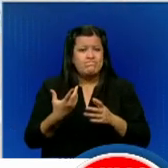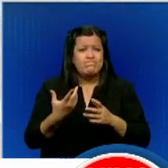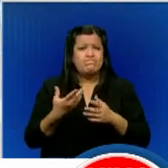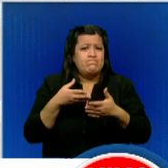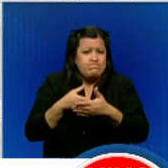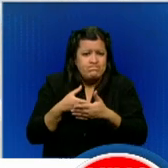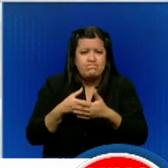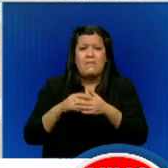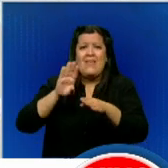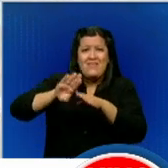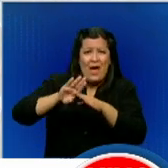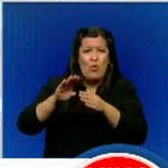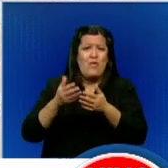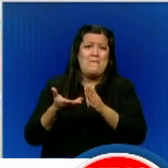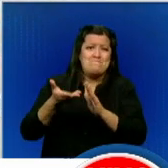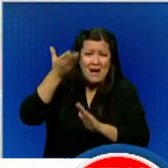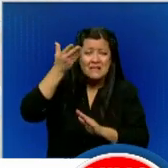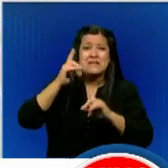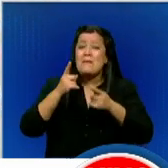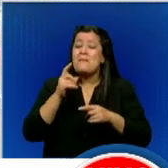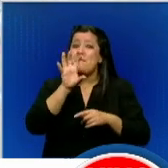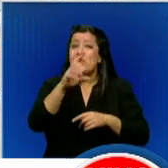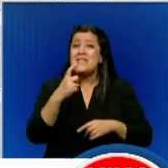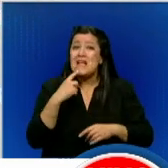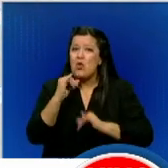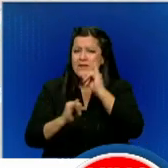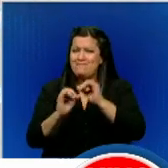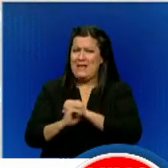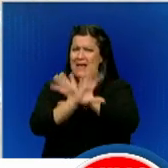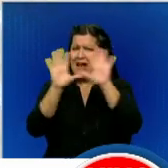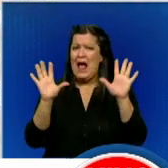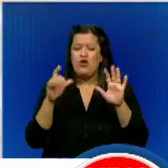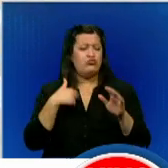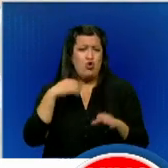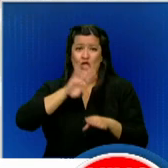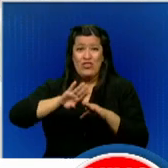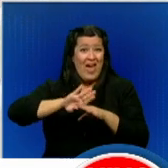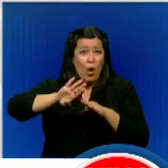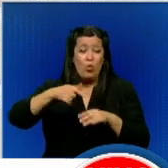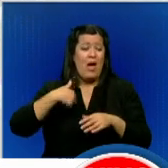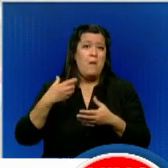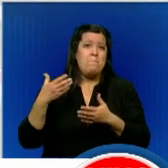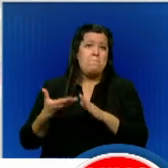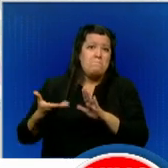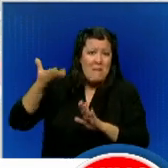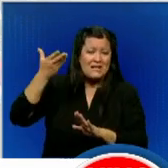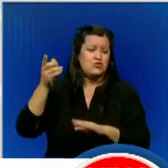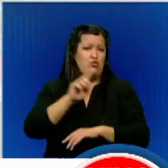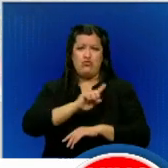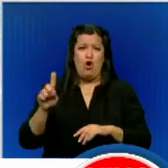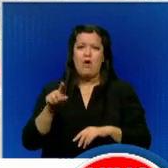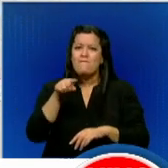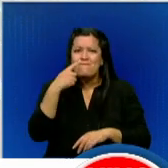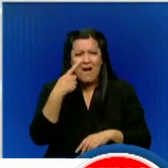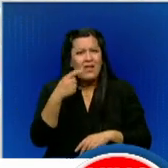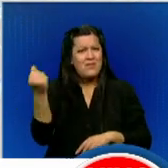endeudarse la provincia de san luis dejó claro en esto que nos iba a endeudar y fíjense lo importante que fue